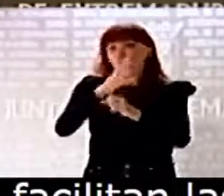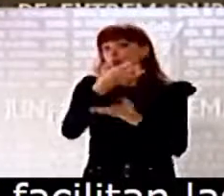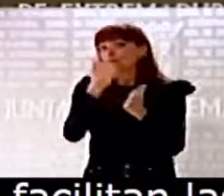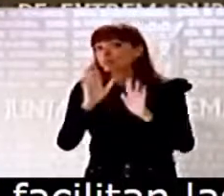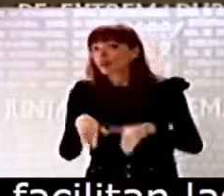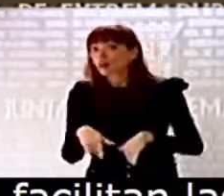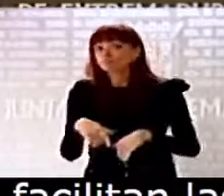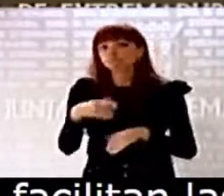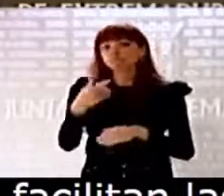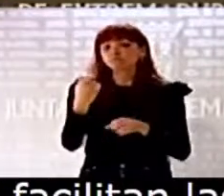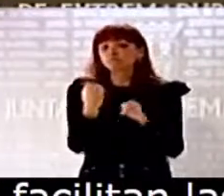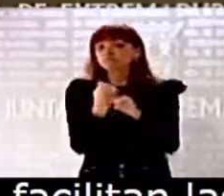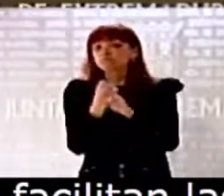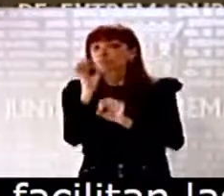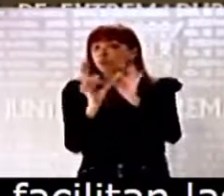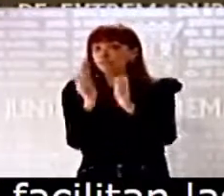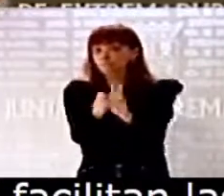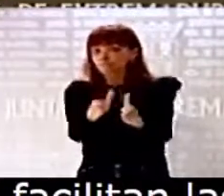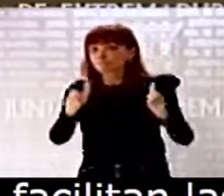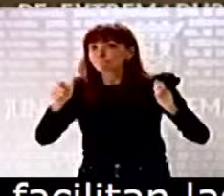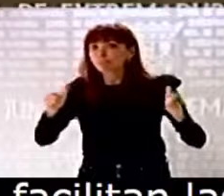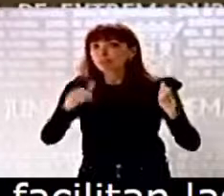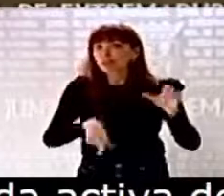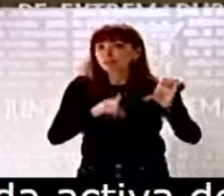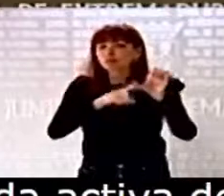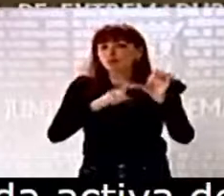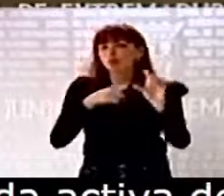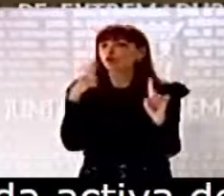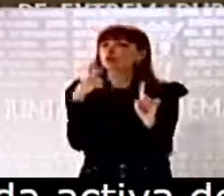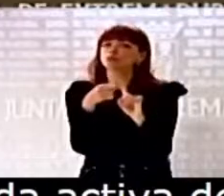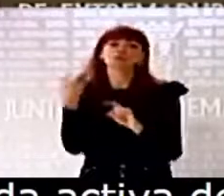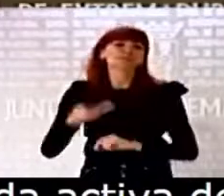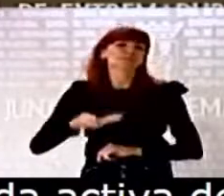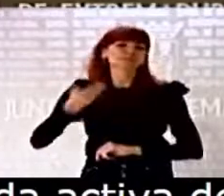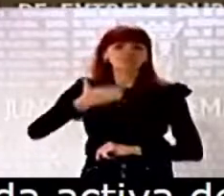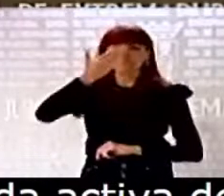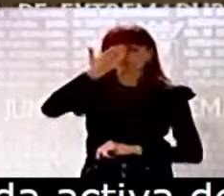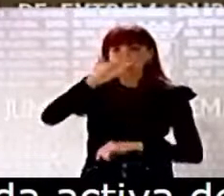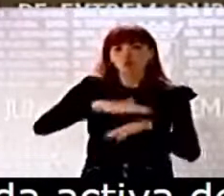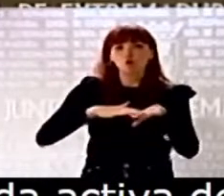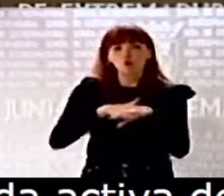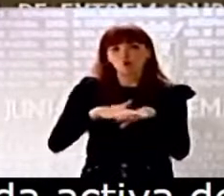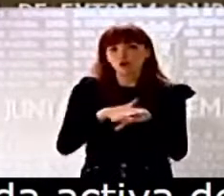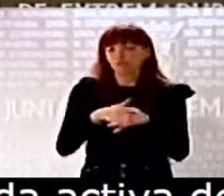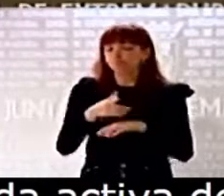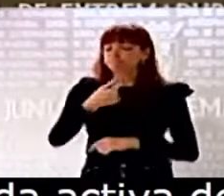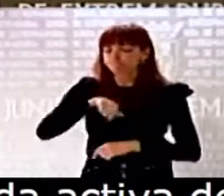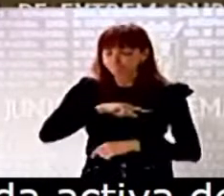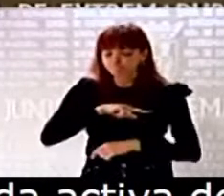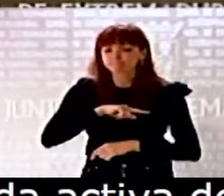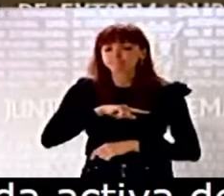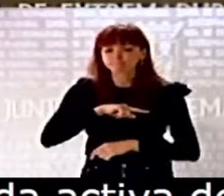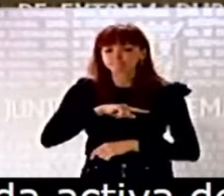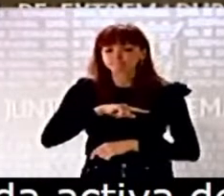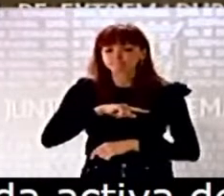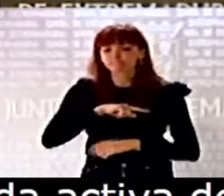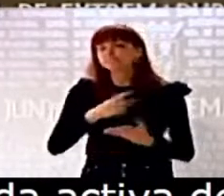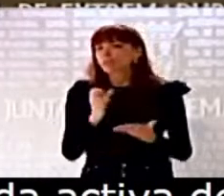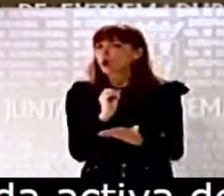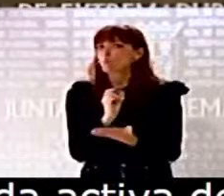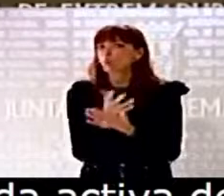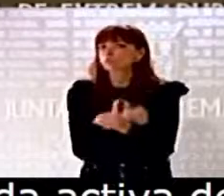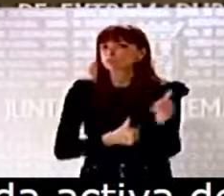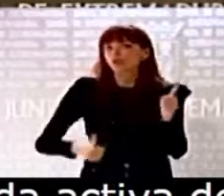al empleo en Extremadura es el gran objetivo de este Gobierno y una de nuestras principales